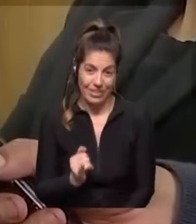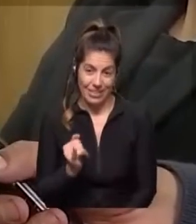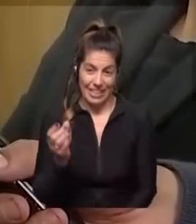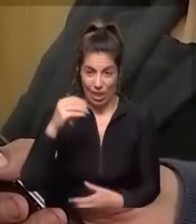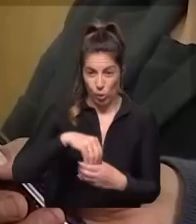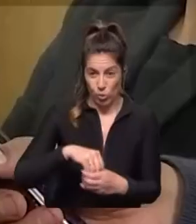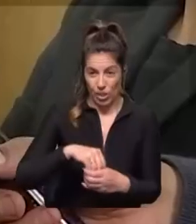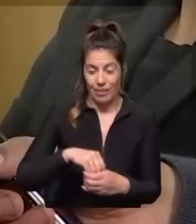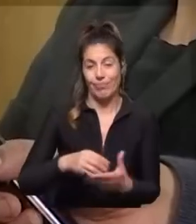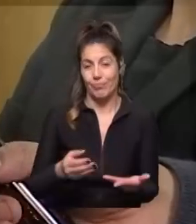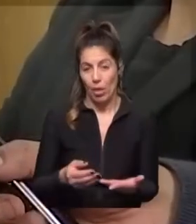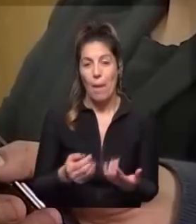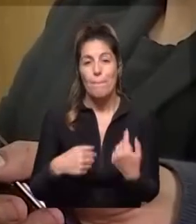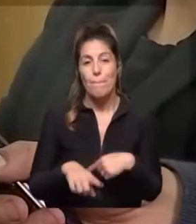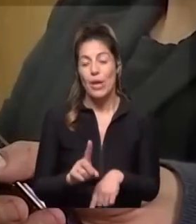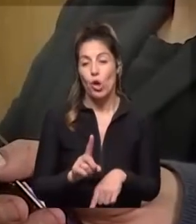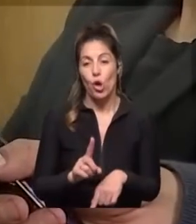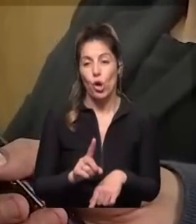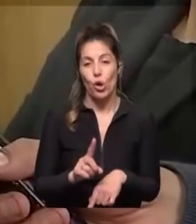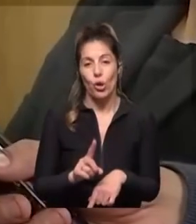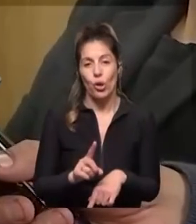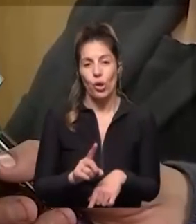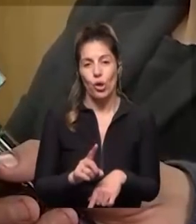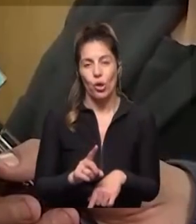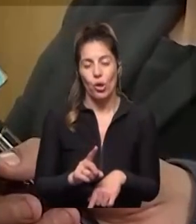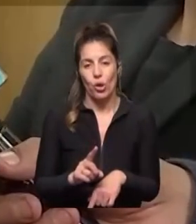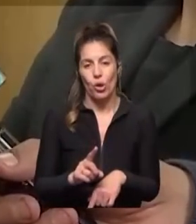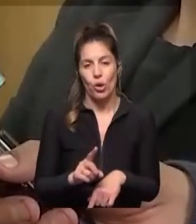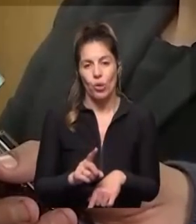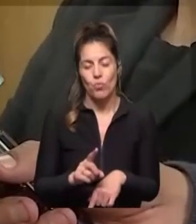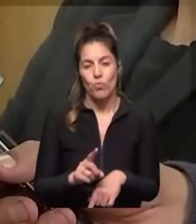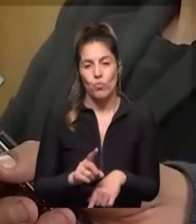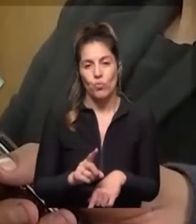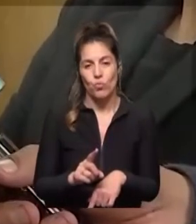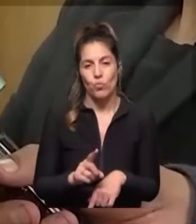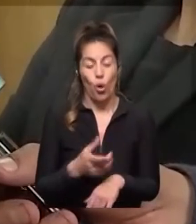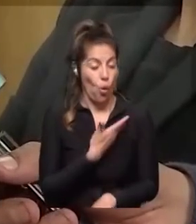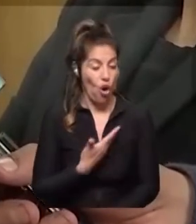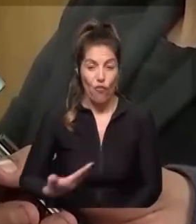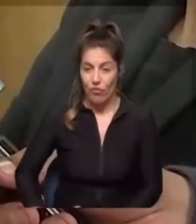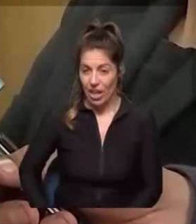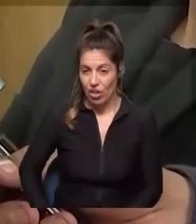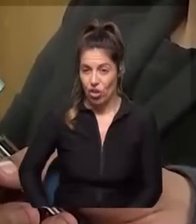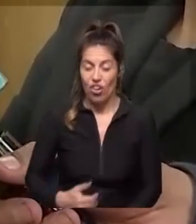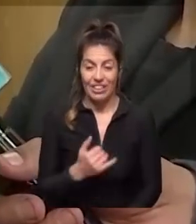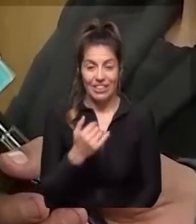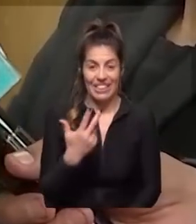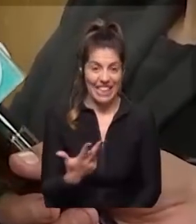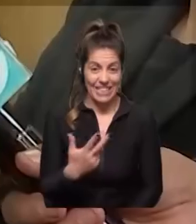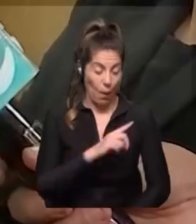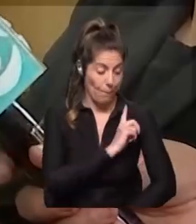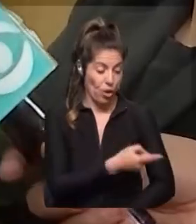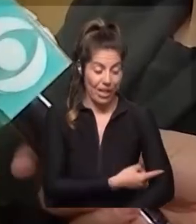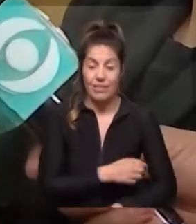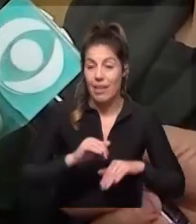Pero como tenemos una Un gobierno que tiene tres poderes y que son